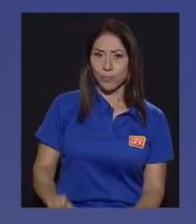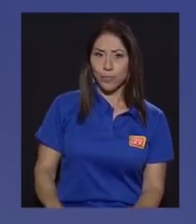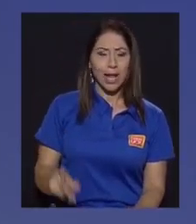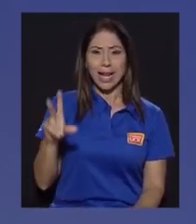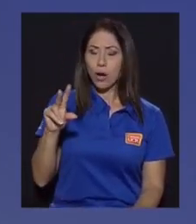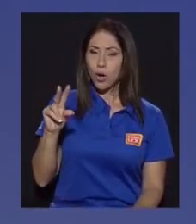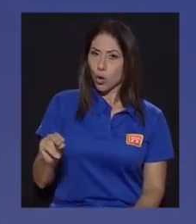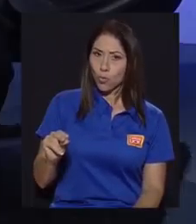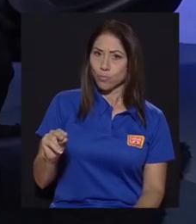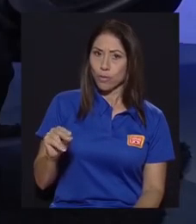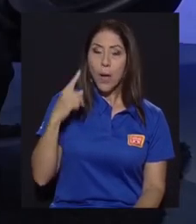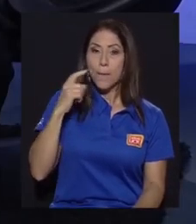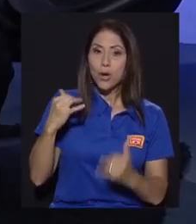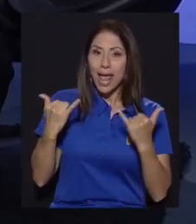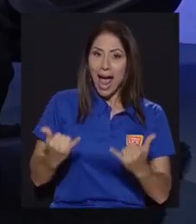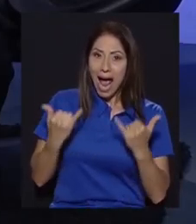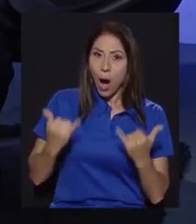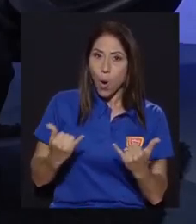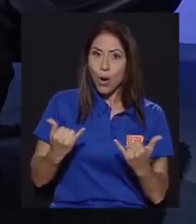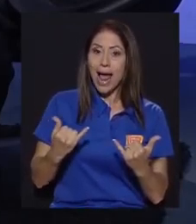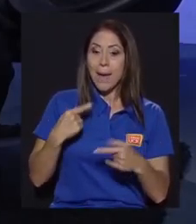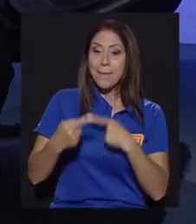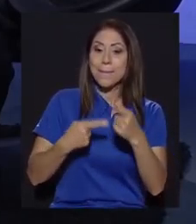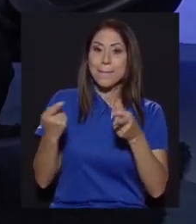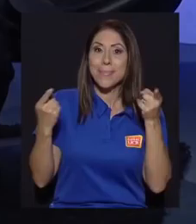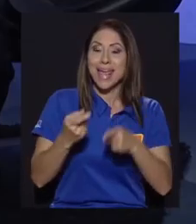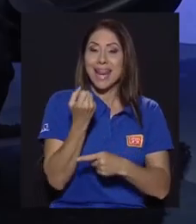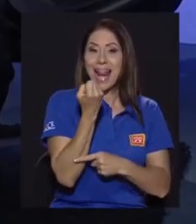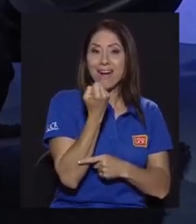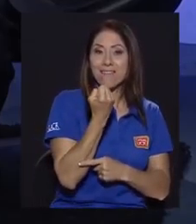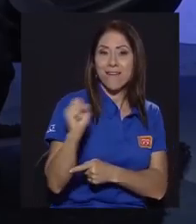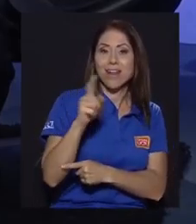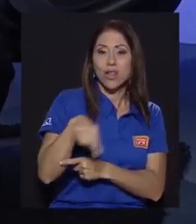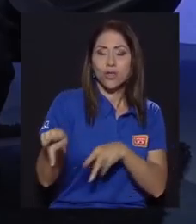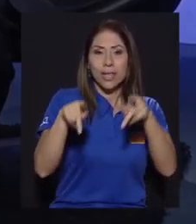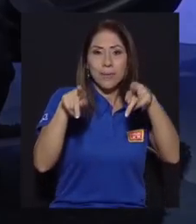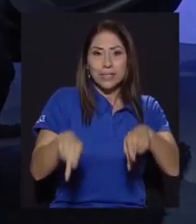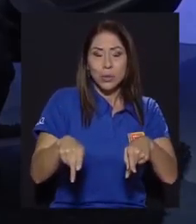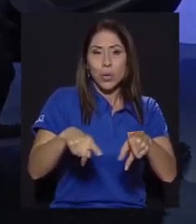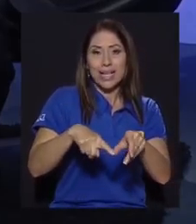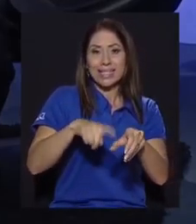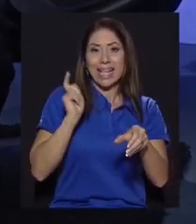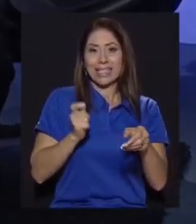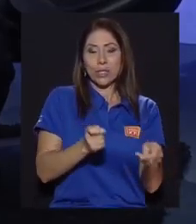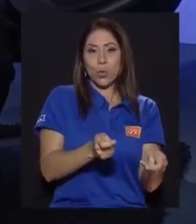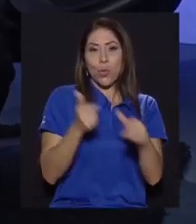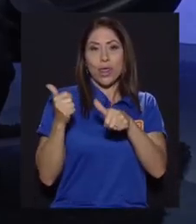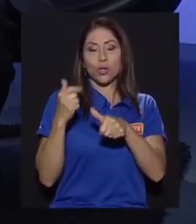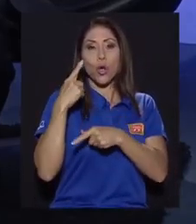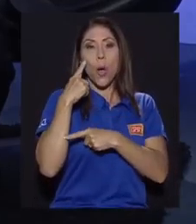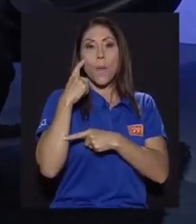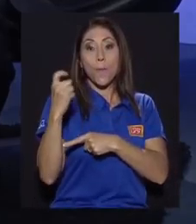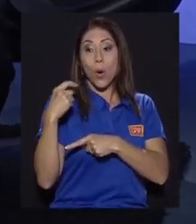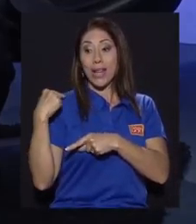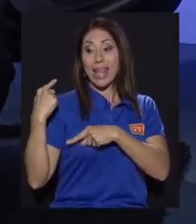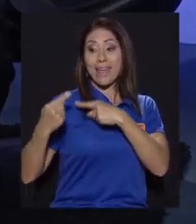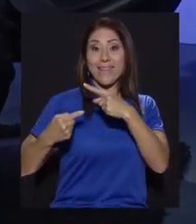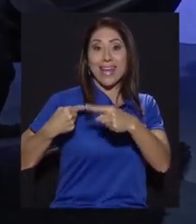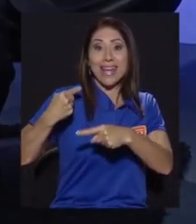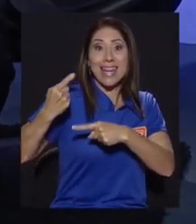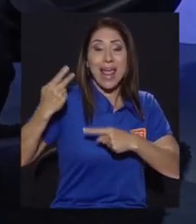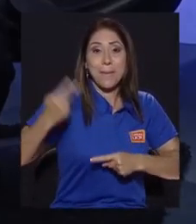encalaron que no porque ahora viene la rebelión de los excluidos porque venía en peligro la democracia que había